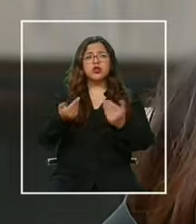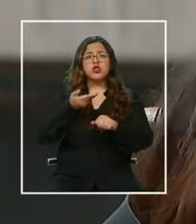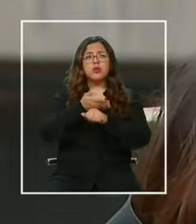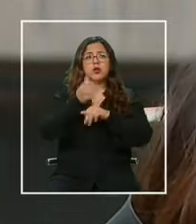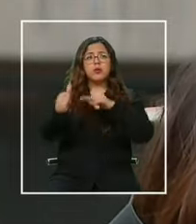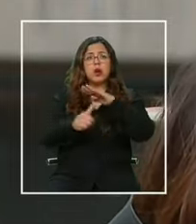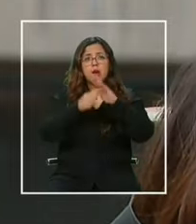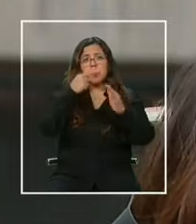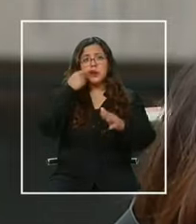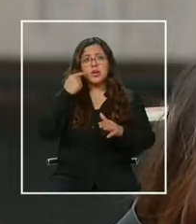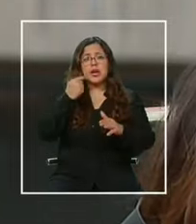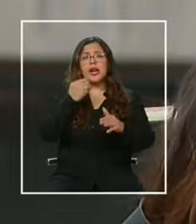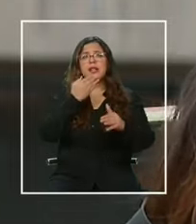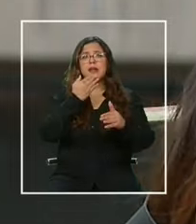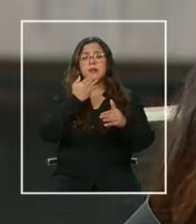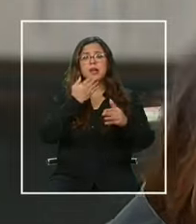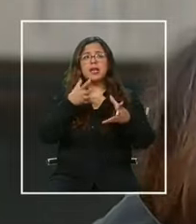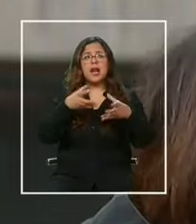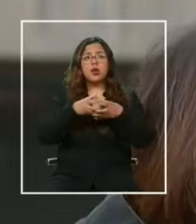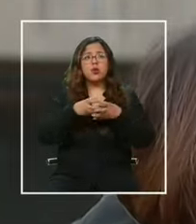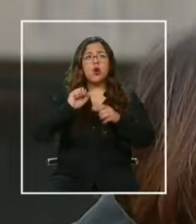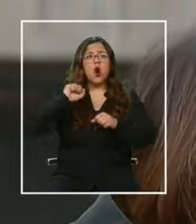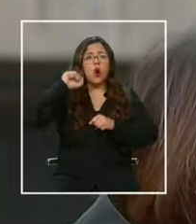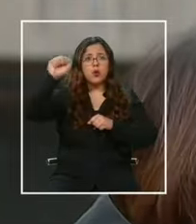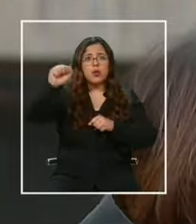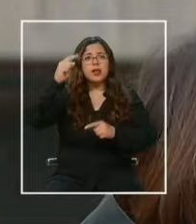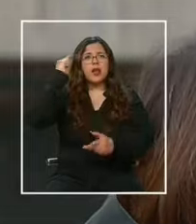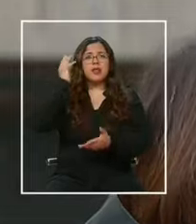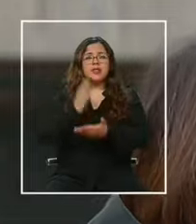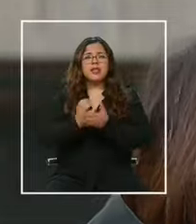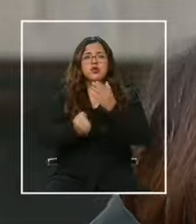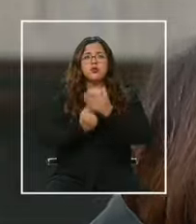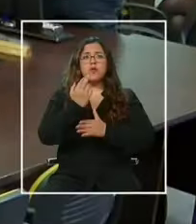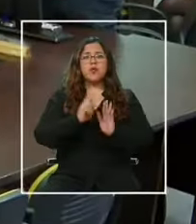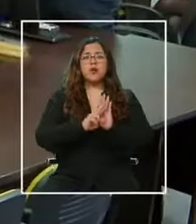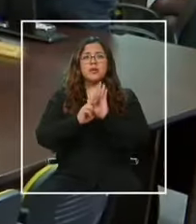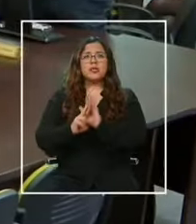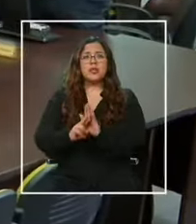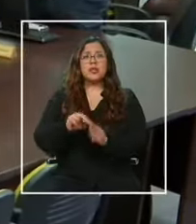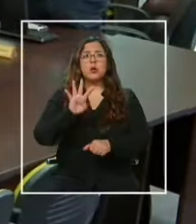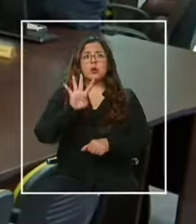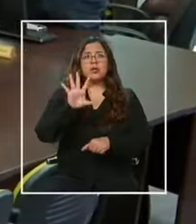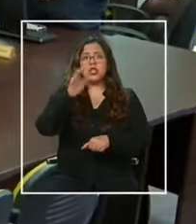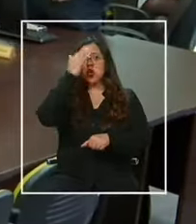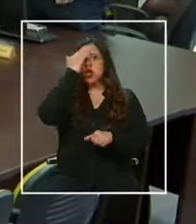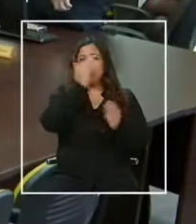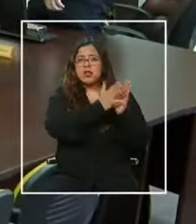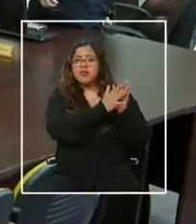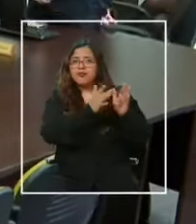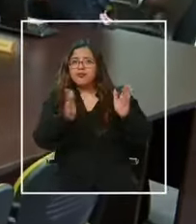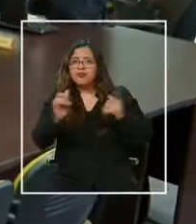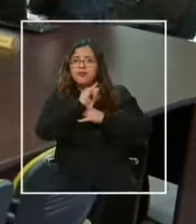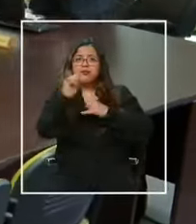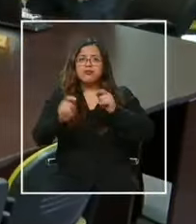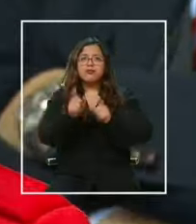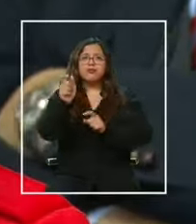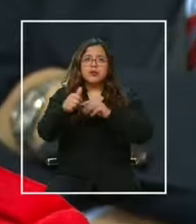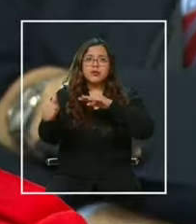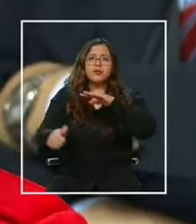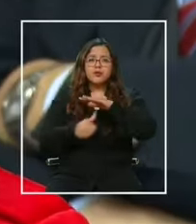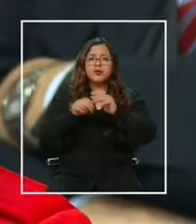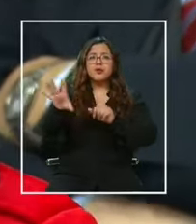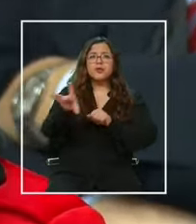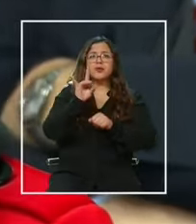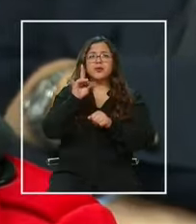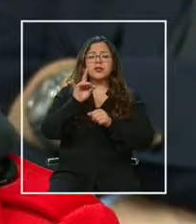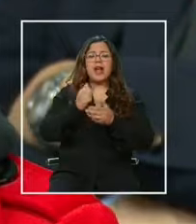concejal Fares y al Partido Comunista a definir a la brevedad el nuevo representante. 45 días de plazo tienen los concejales para escoger al